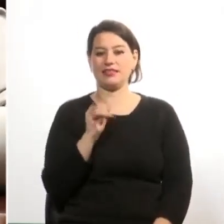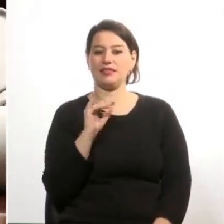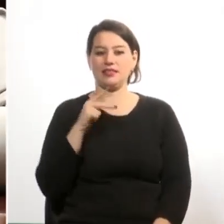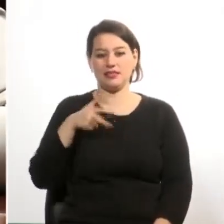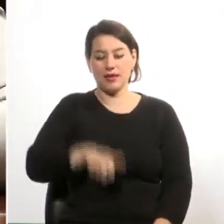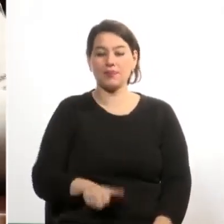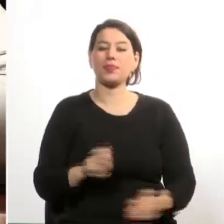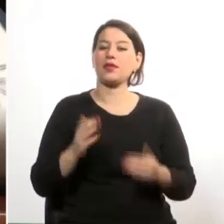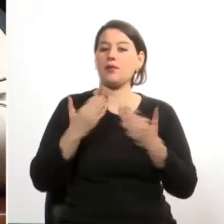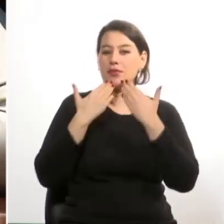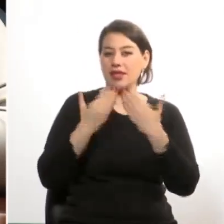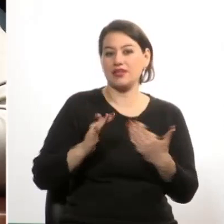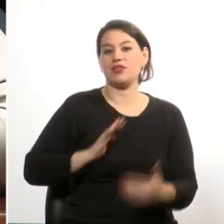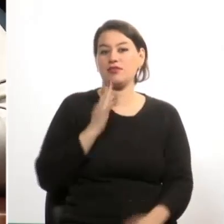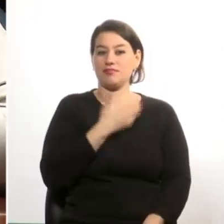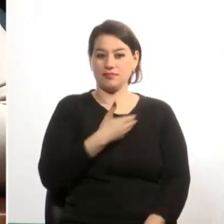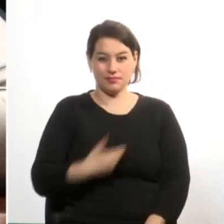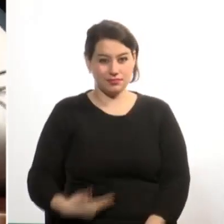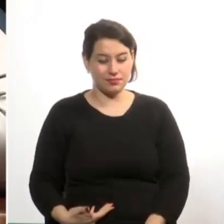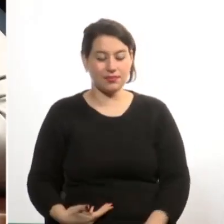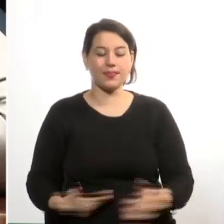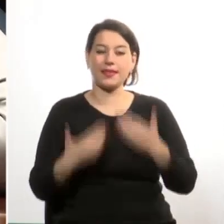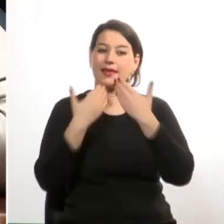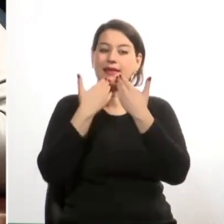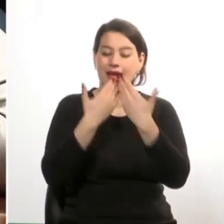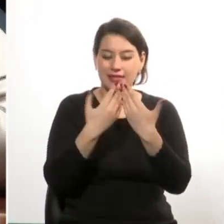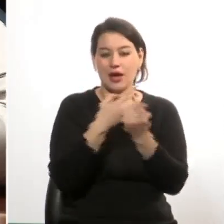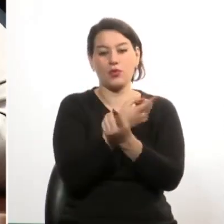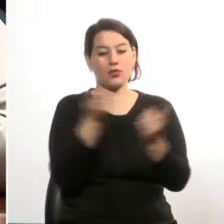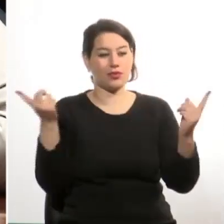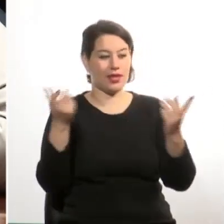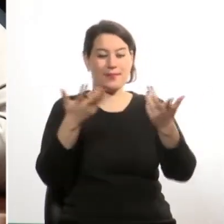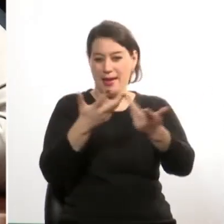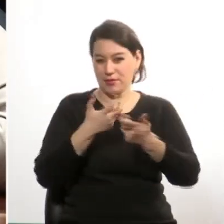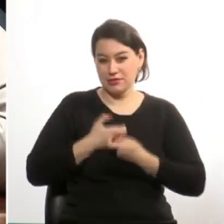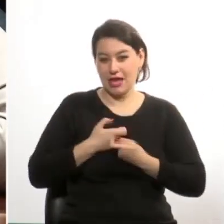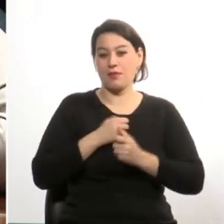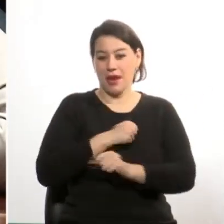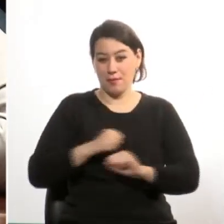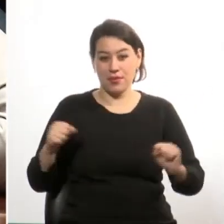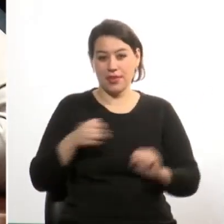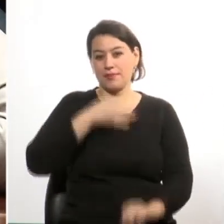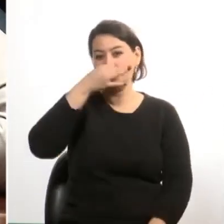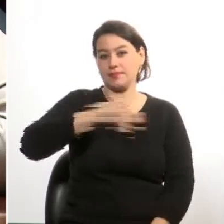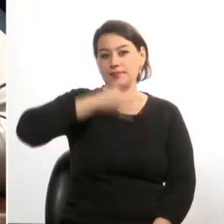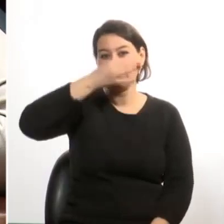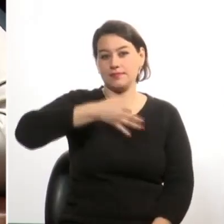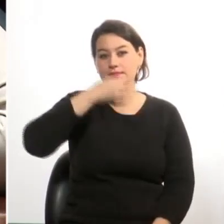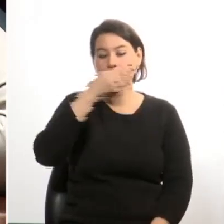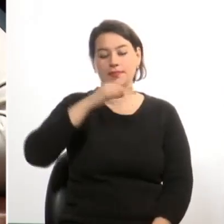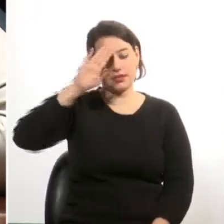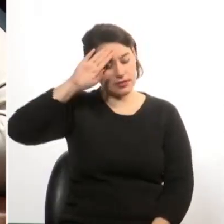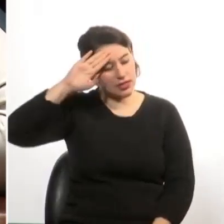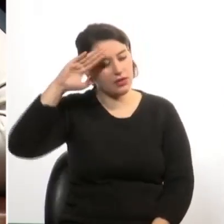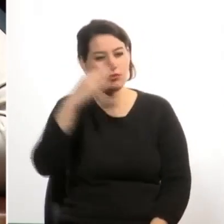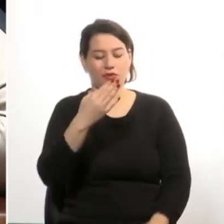presidenta. Agradezco al cuerpo que hayan votado esta intervención y saludo